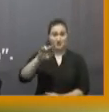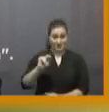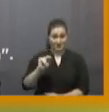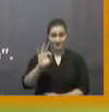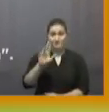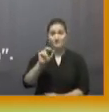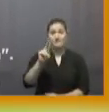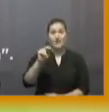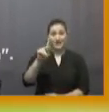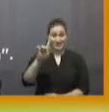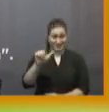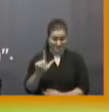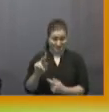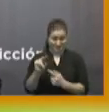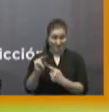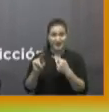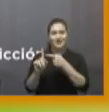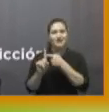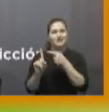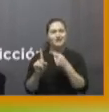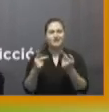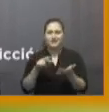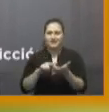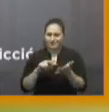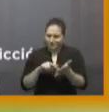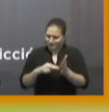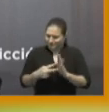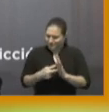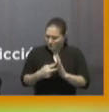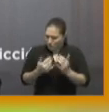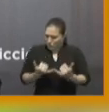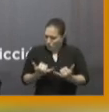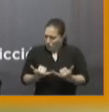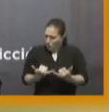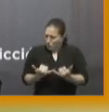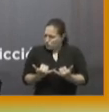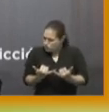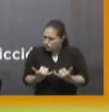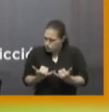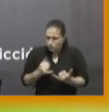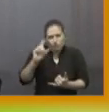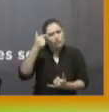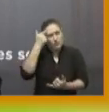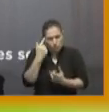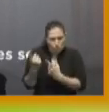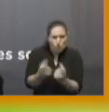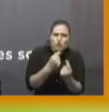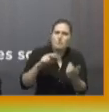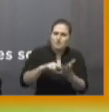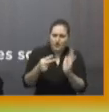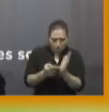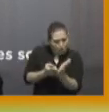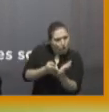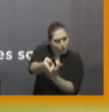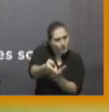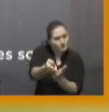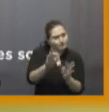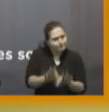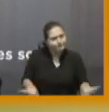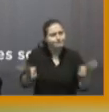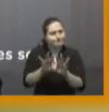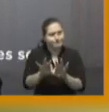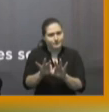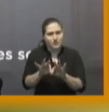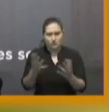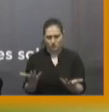eso es absurdo Entonces qué había que hacer retomar todas las cosas positivas que tiene la